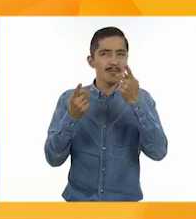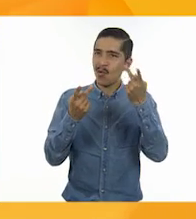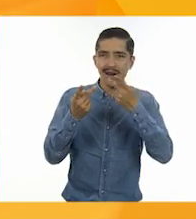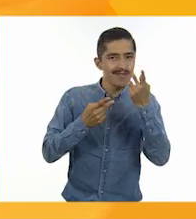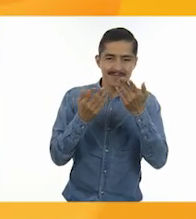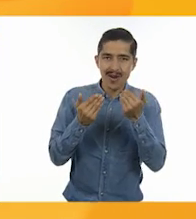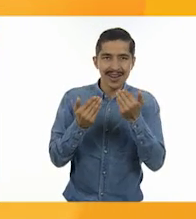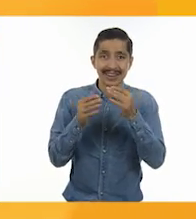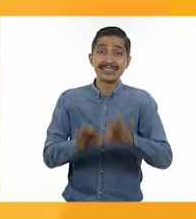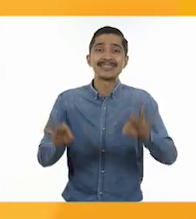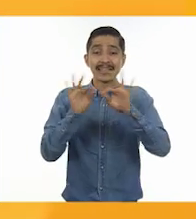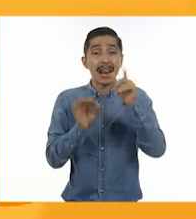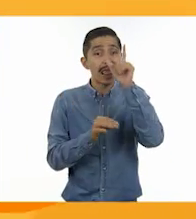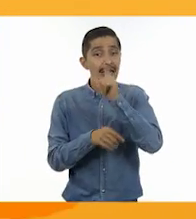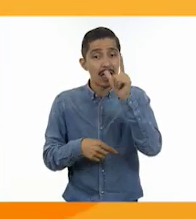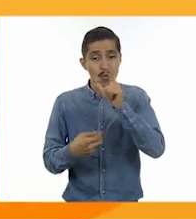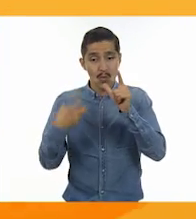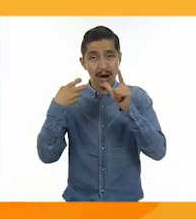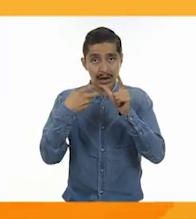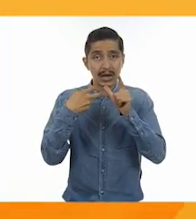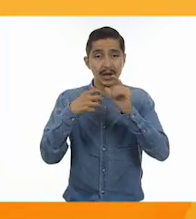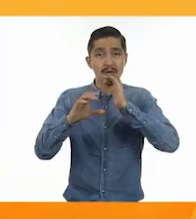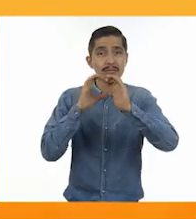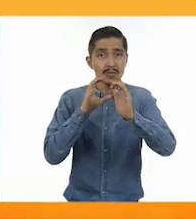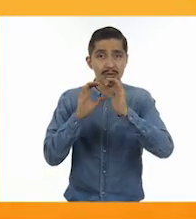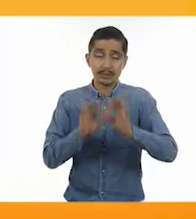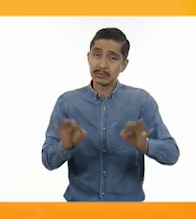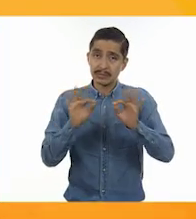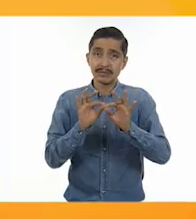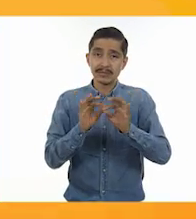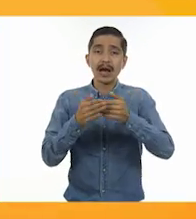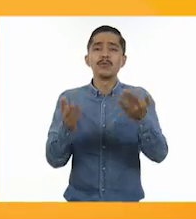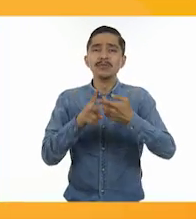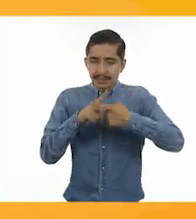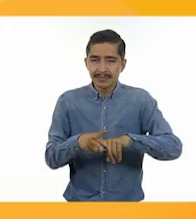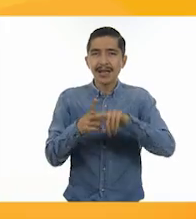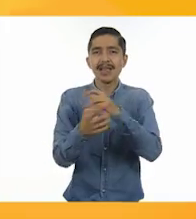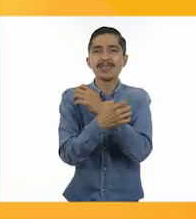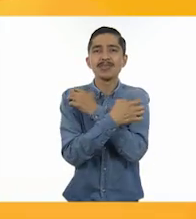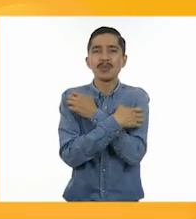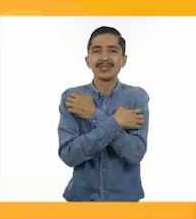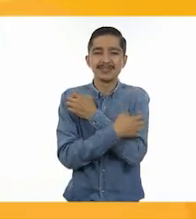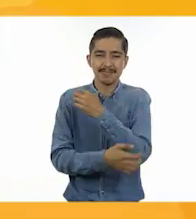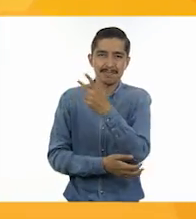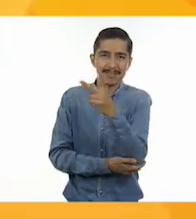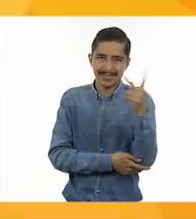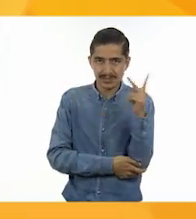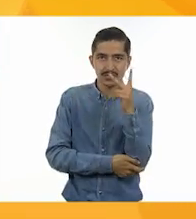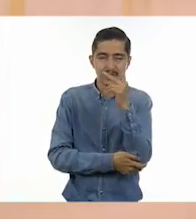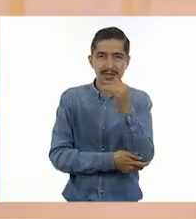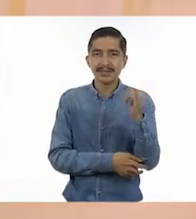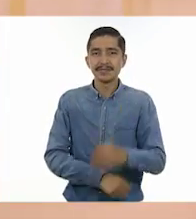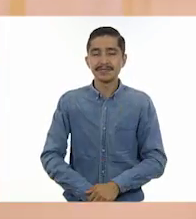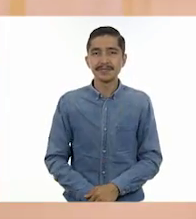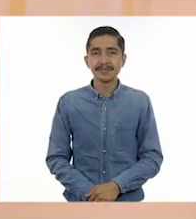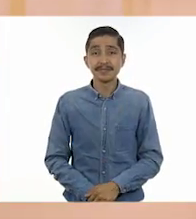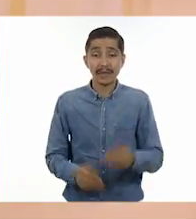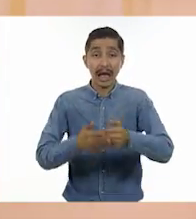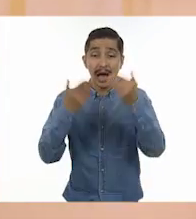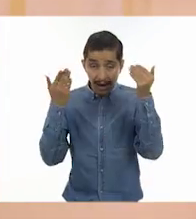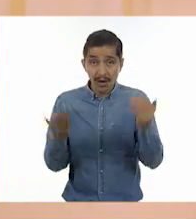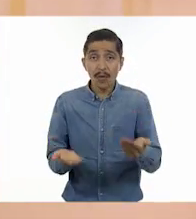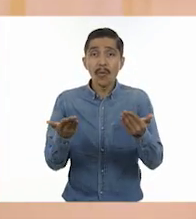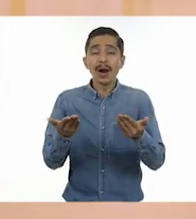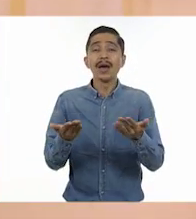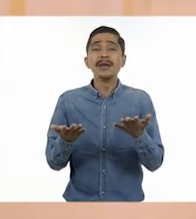la importancia del lenguaje y la comunicación. Continuamos con educación preescolar. Y